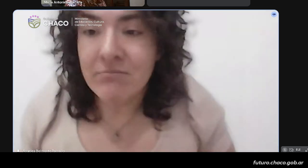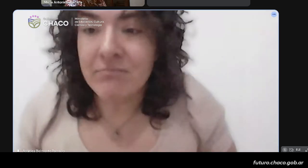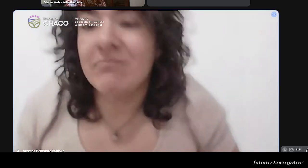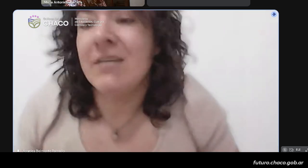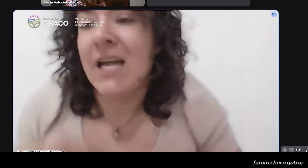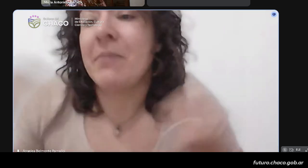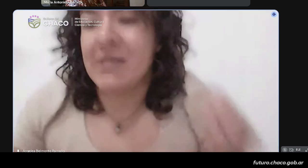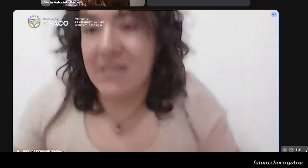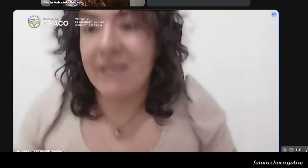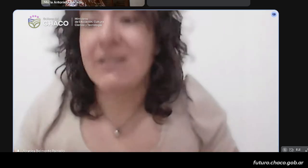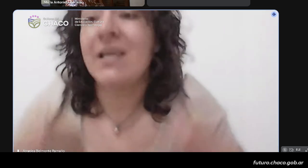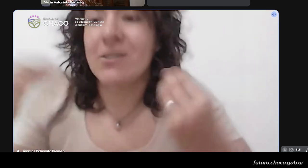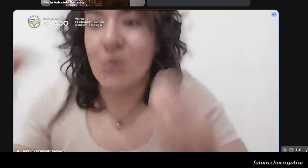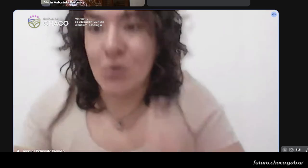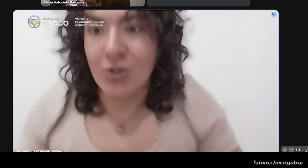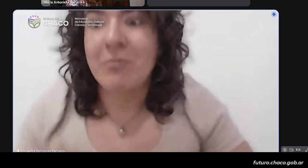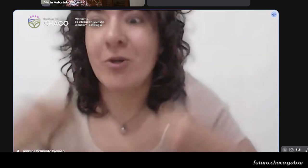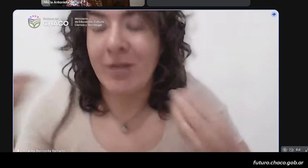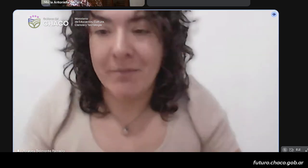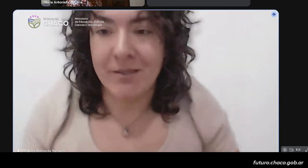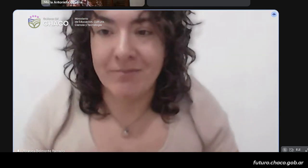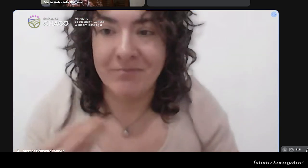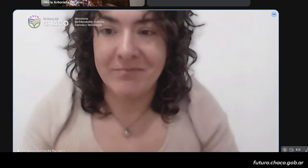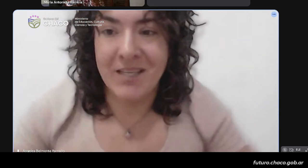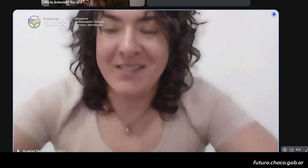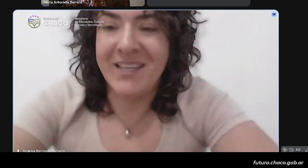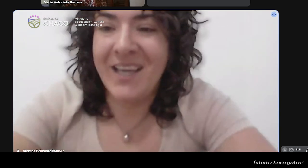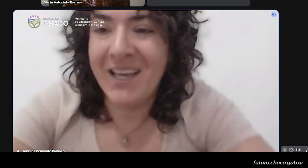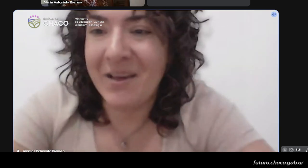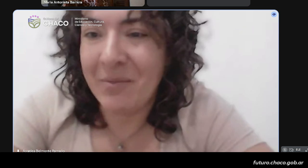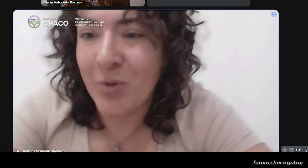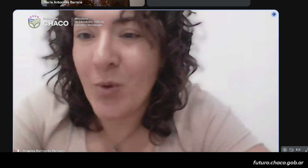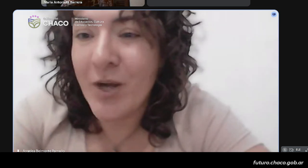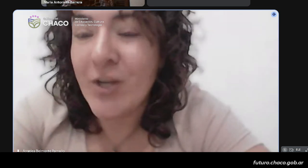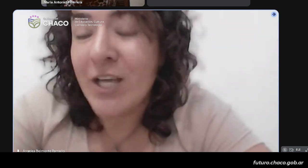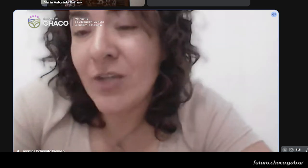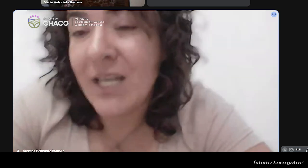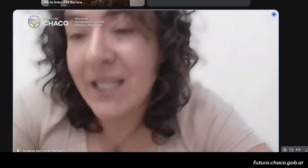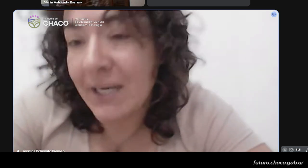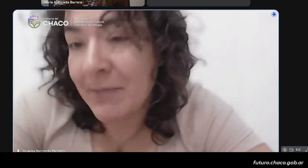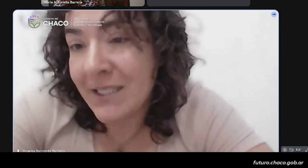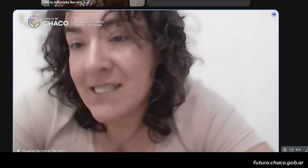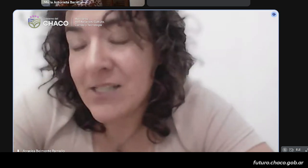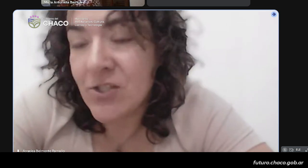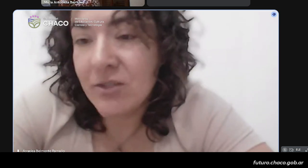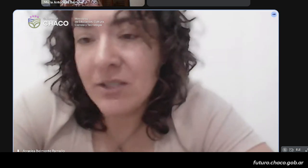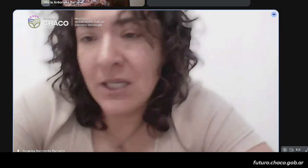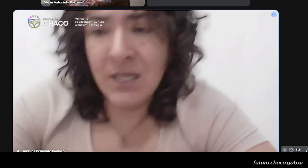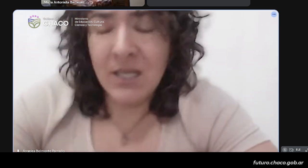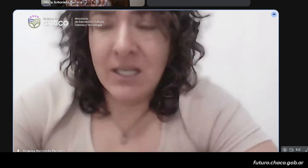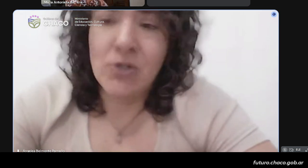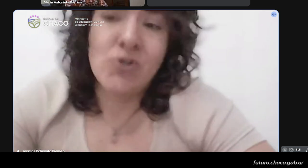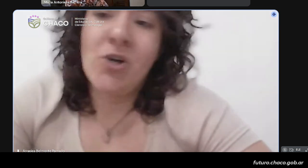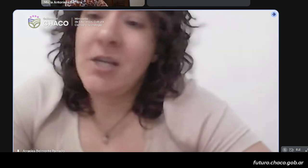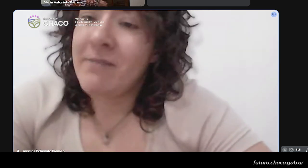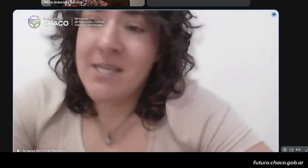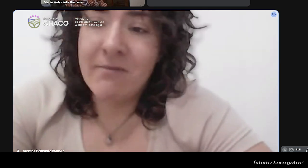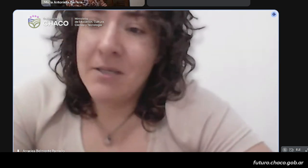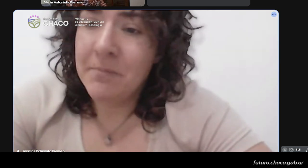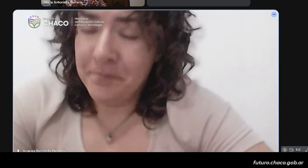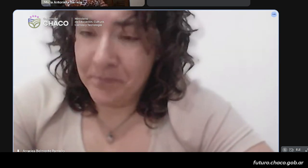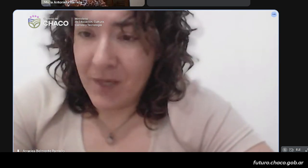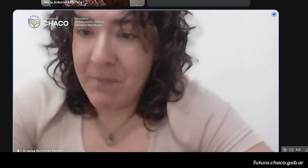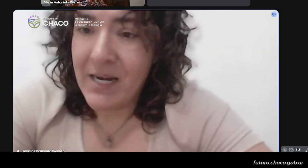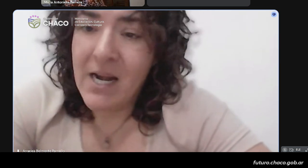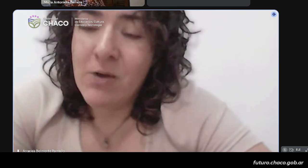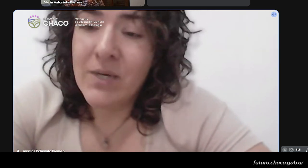Y la capacidad esta de resolución de problemas. Así que muy bueno. Y esto de la dramatización, que no solo les va a